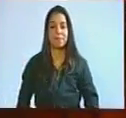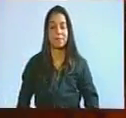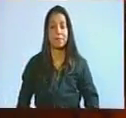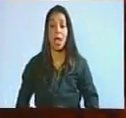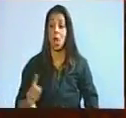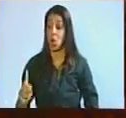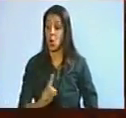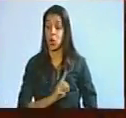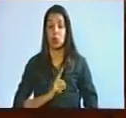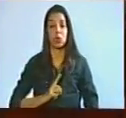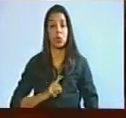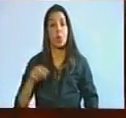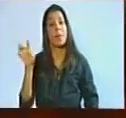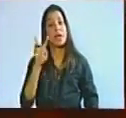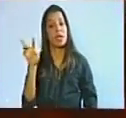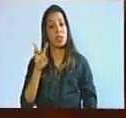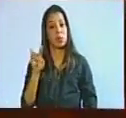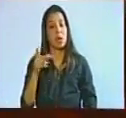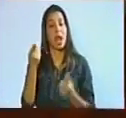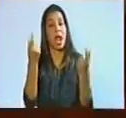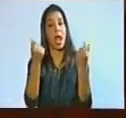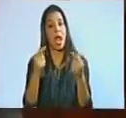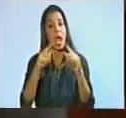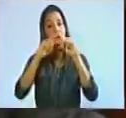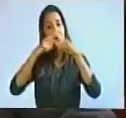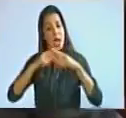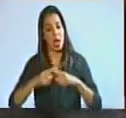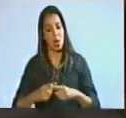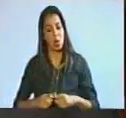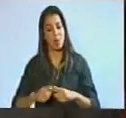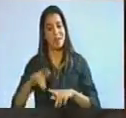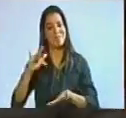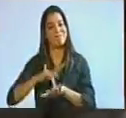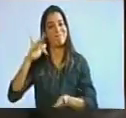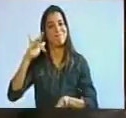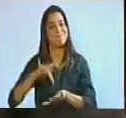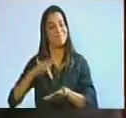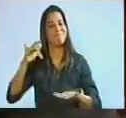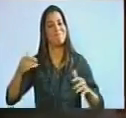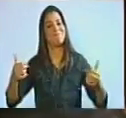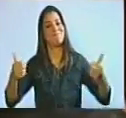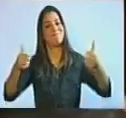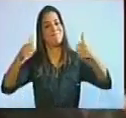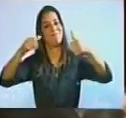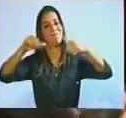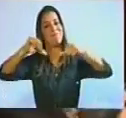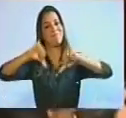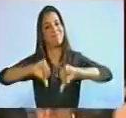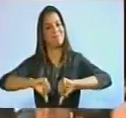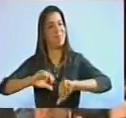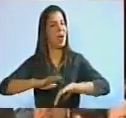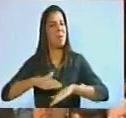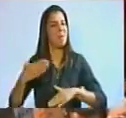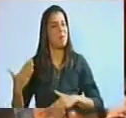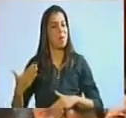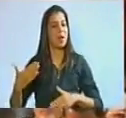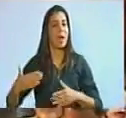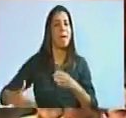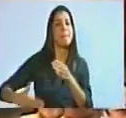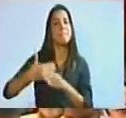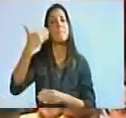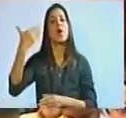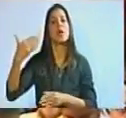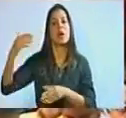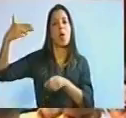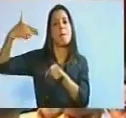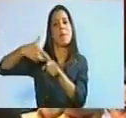Nosotros tenemos una economía que todavía sigue siendo afectada en lo estructural por el modelo rentista petrolero que